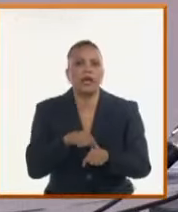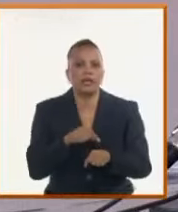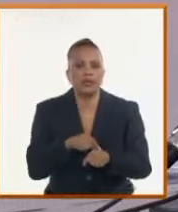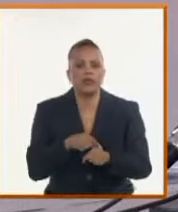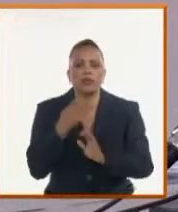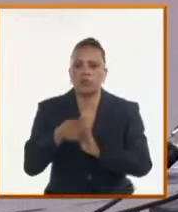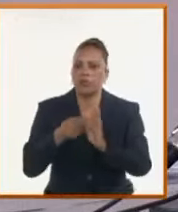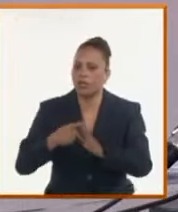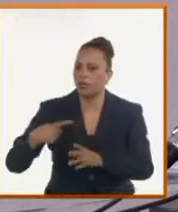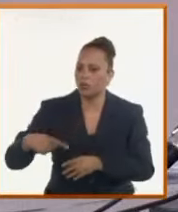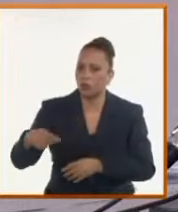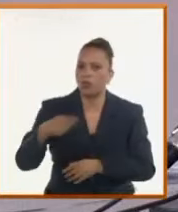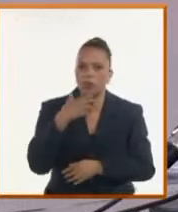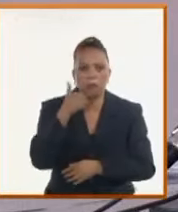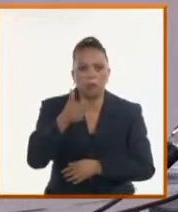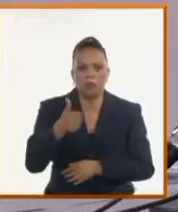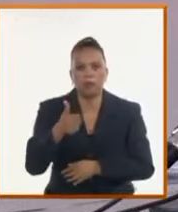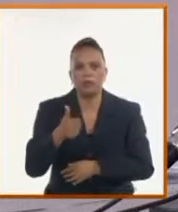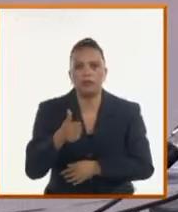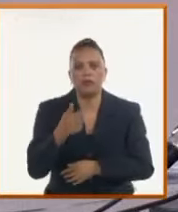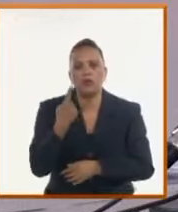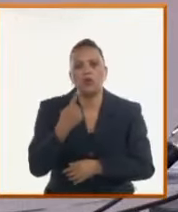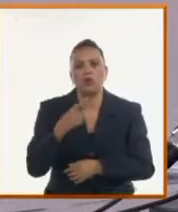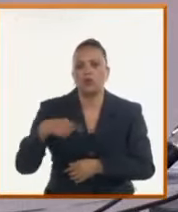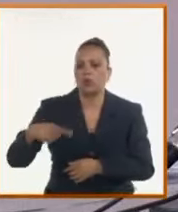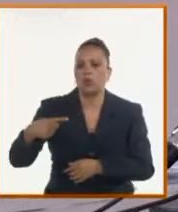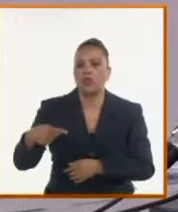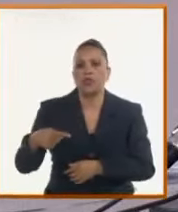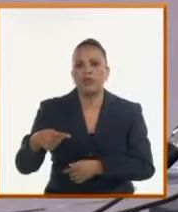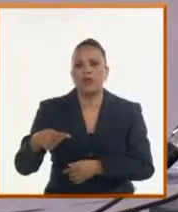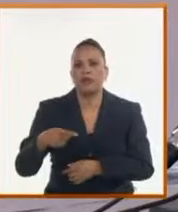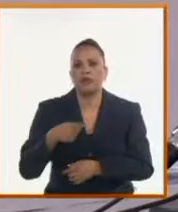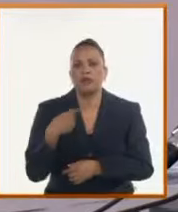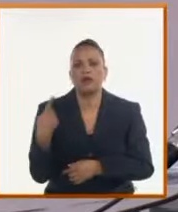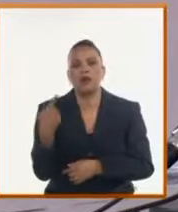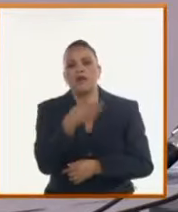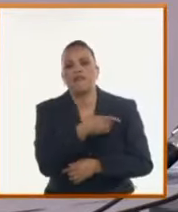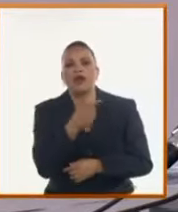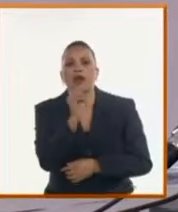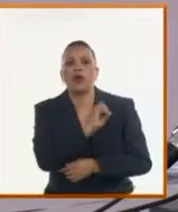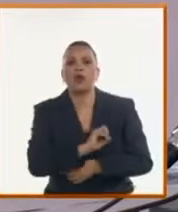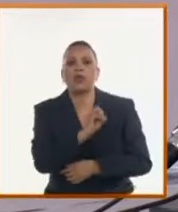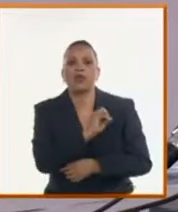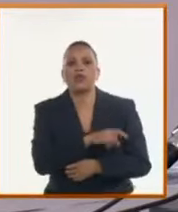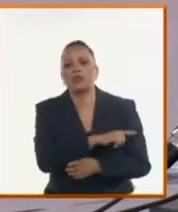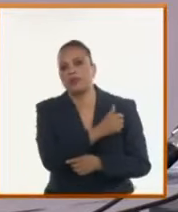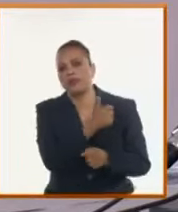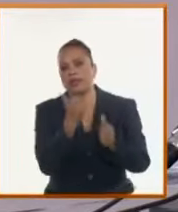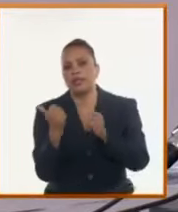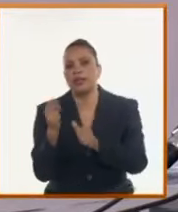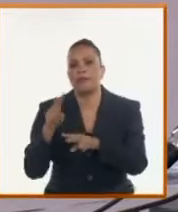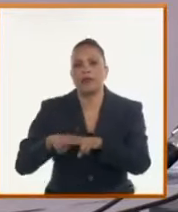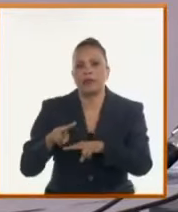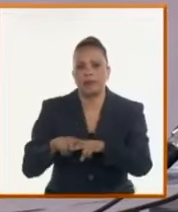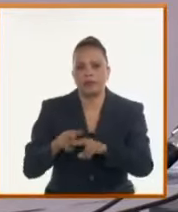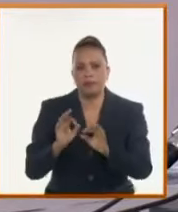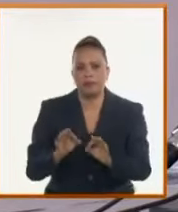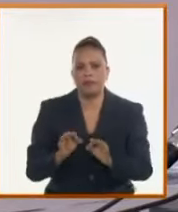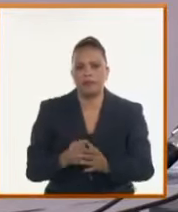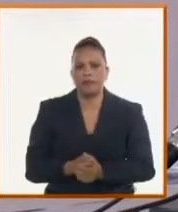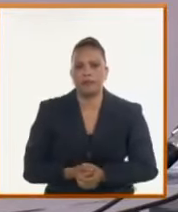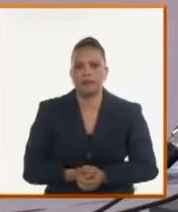trenes como están establecidos uno cada cada día hacia el Oriente del país y retorno hacia hacia la Habana y el